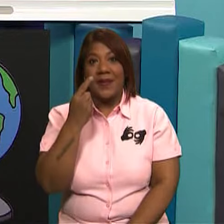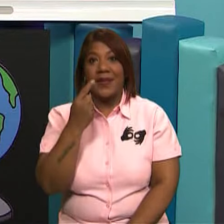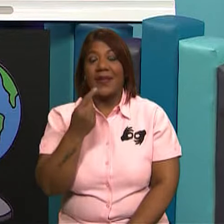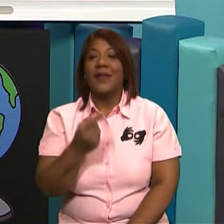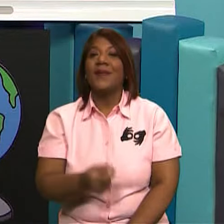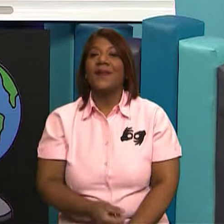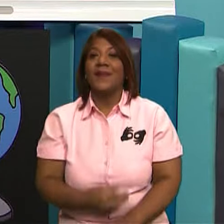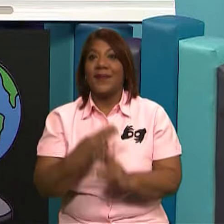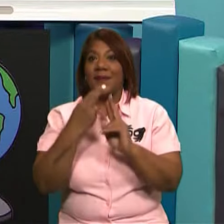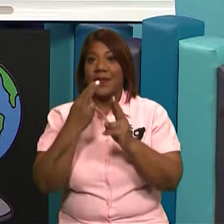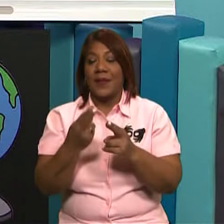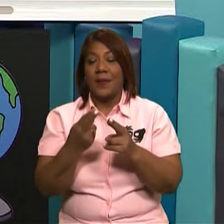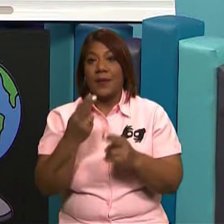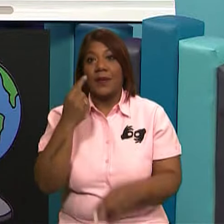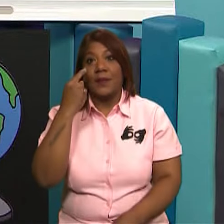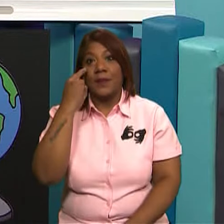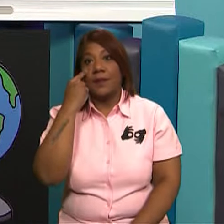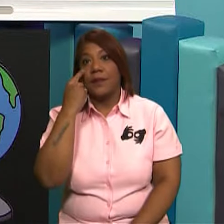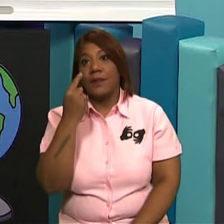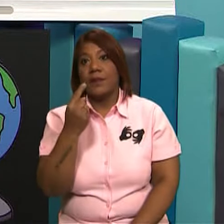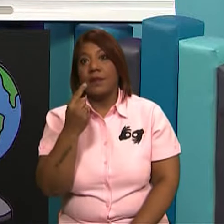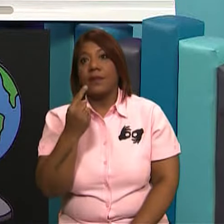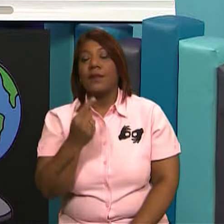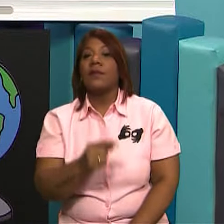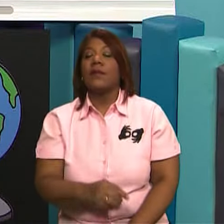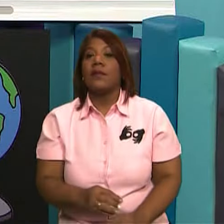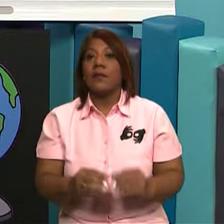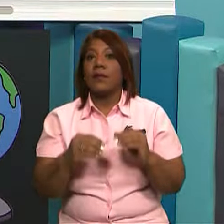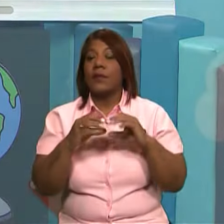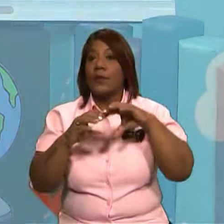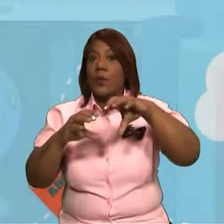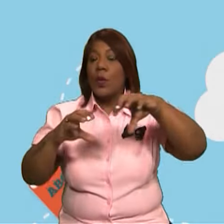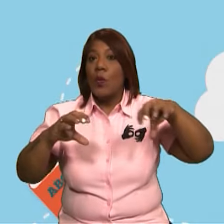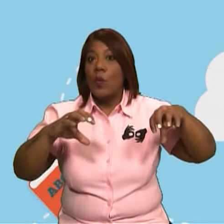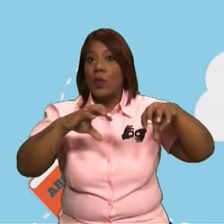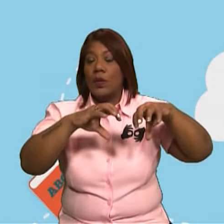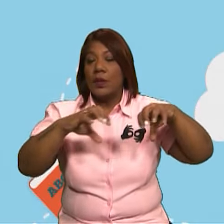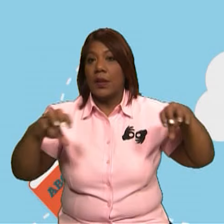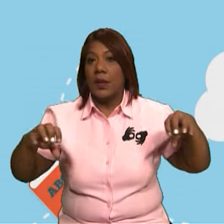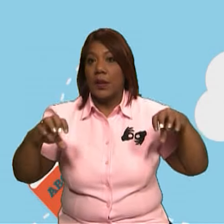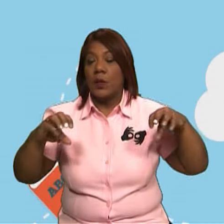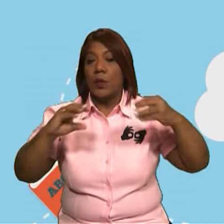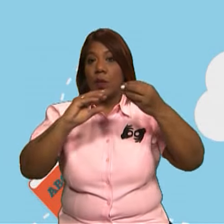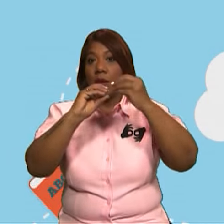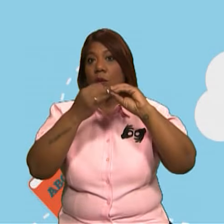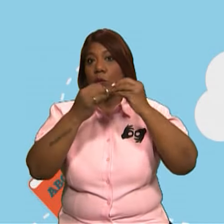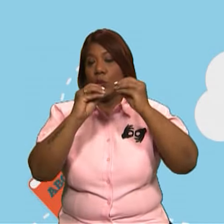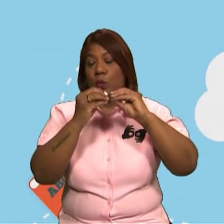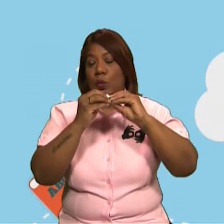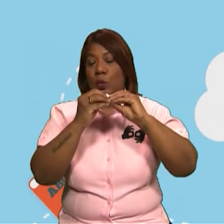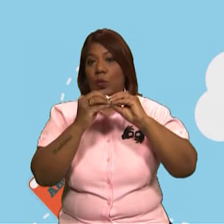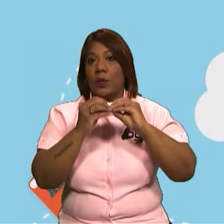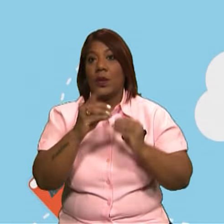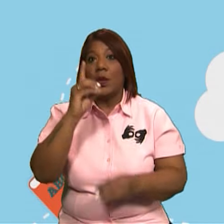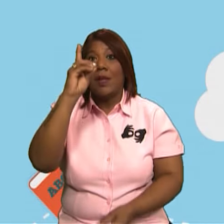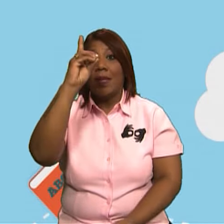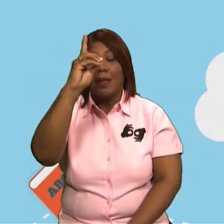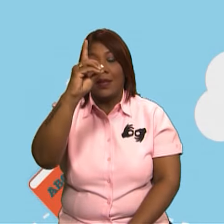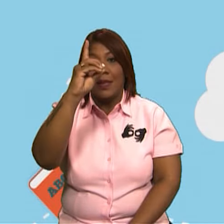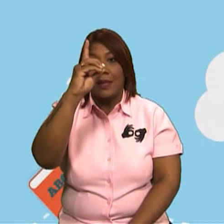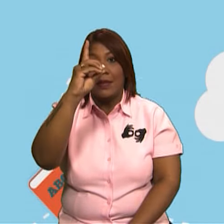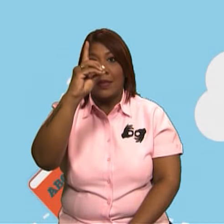resolver. Para eso vamos a recordar un poquito de la descomposición de los números cuando son las